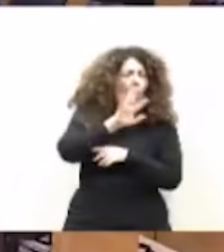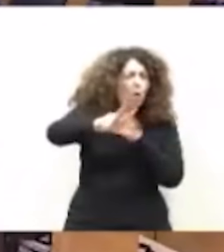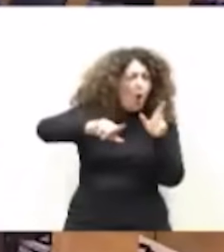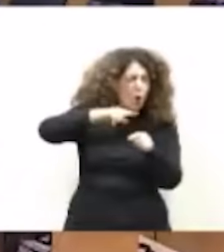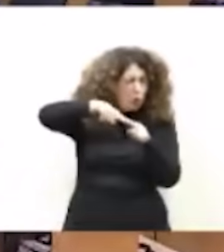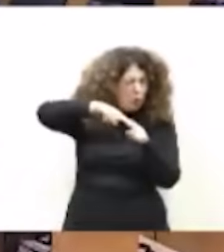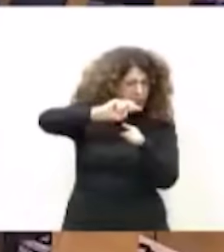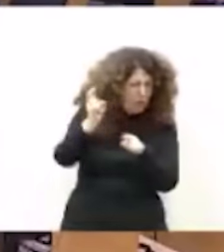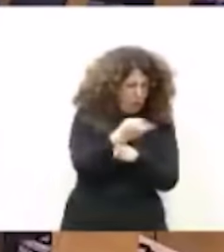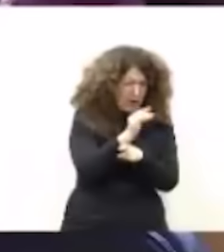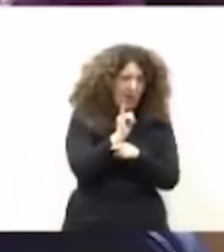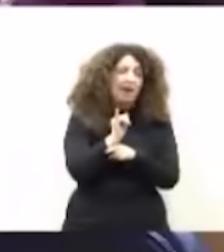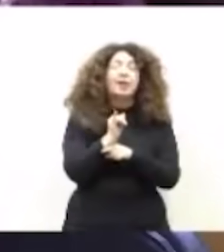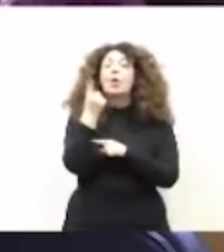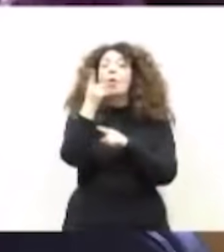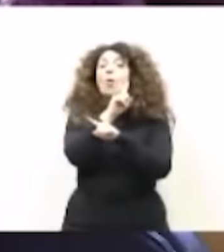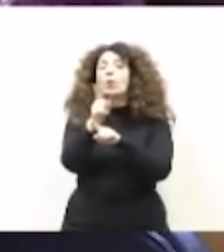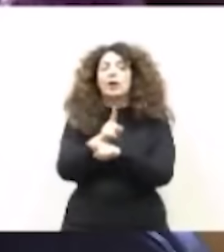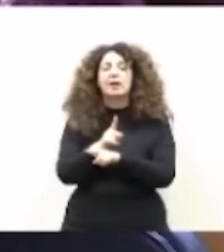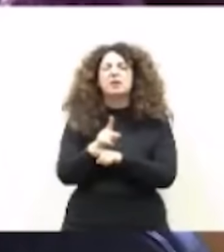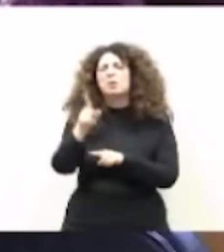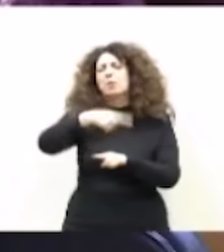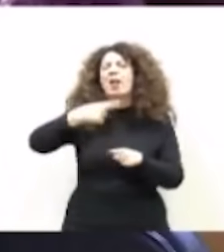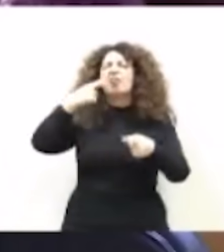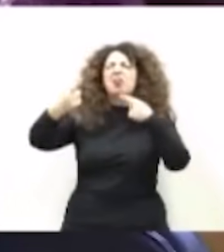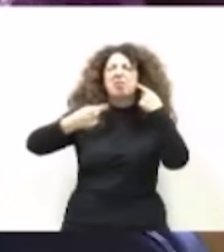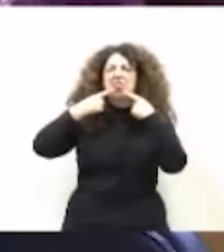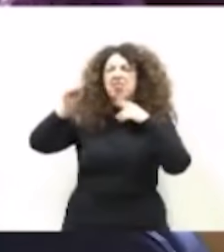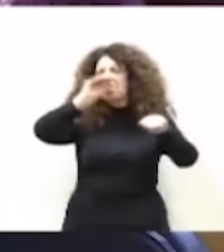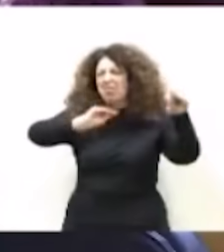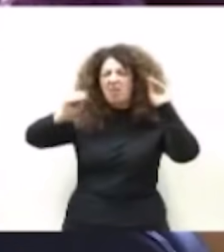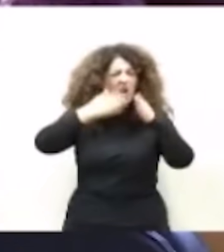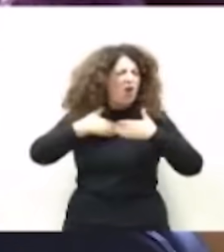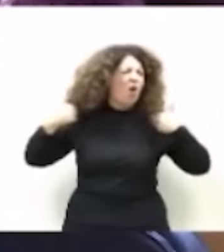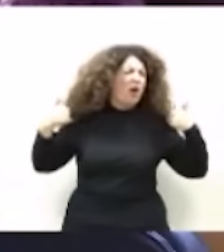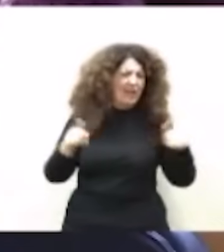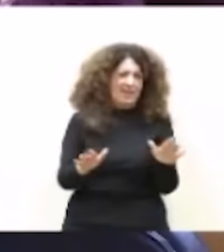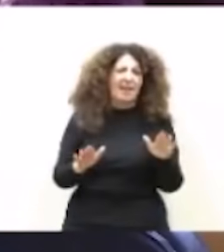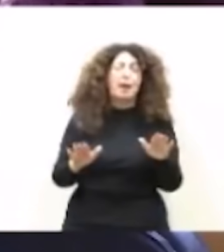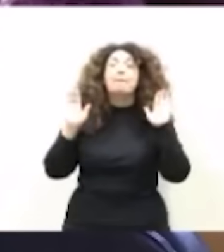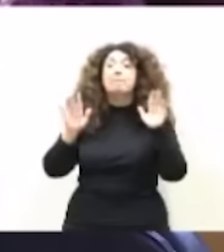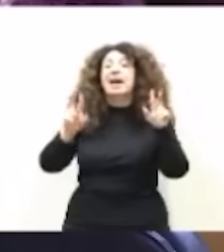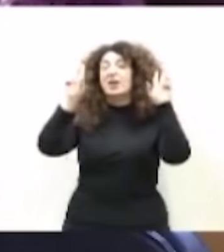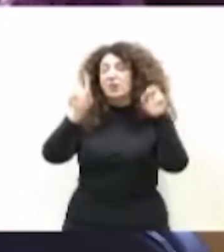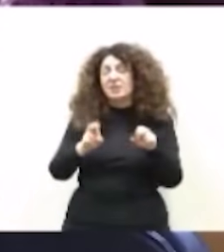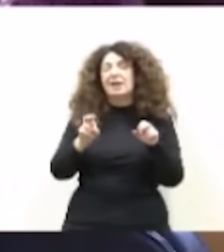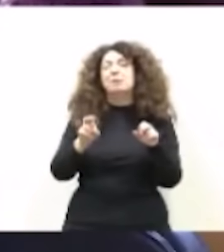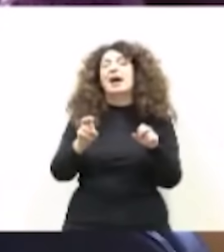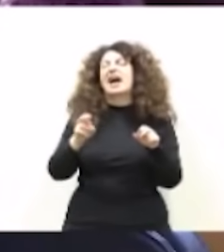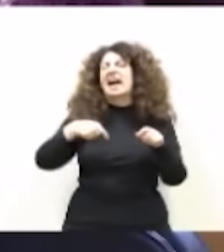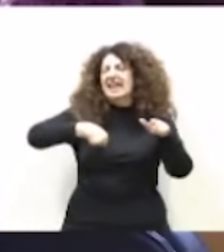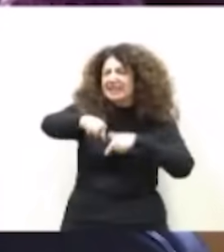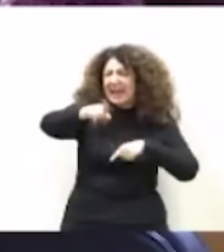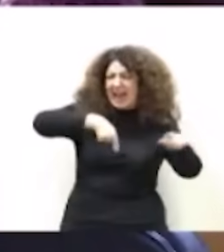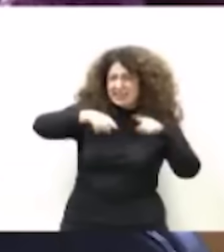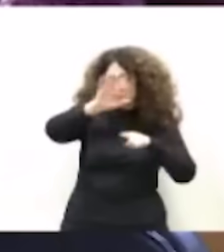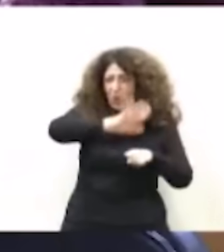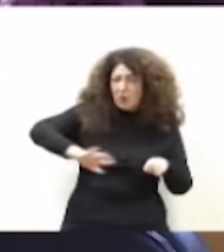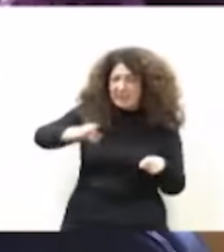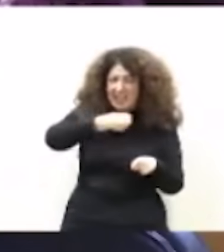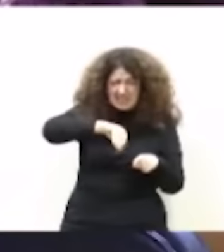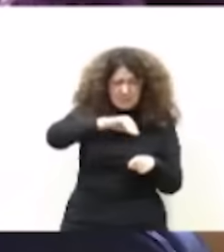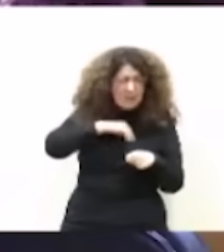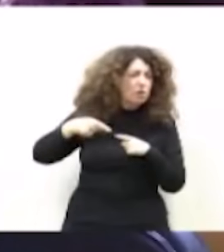con esto concluyo. Hagan ustedes la demagogia que quieran. Pero mire, incidencias en todos los modos de transporte en España se